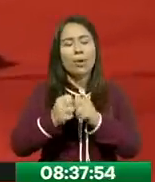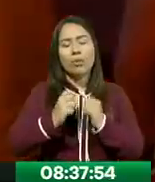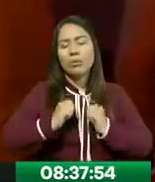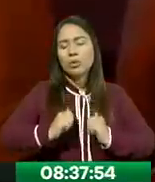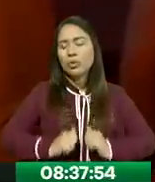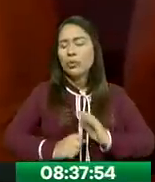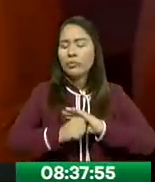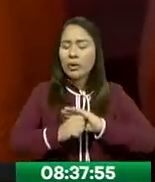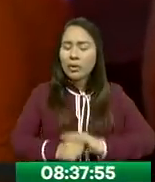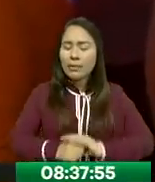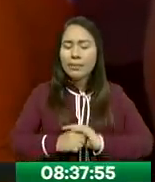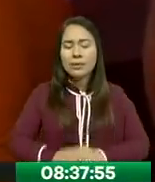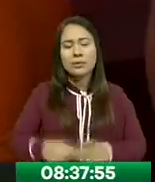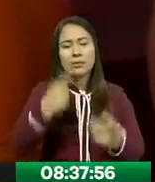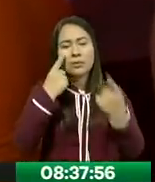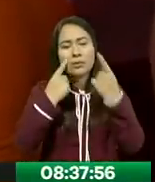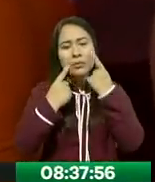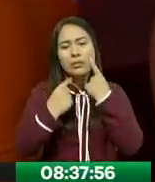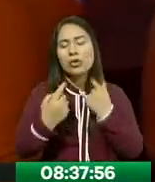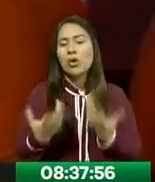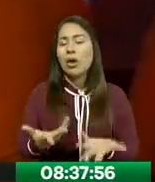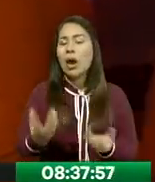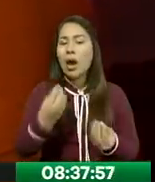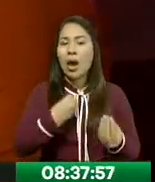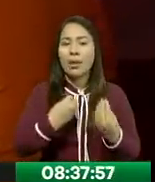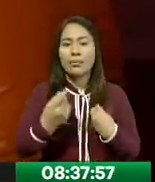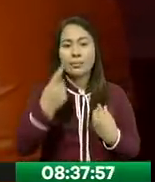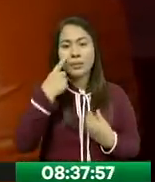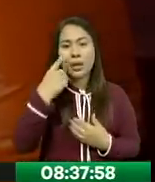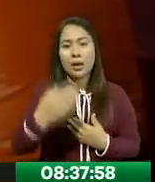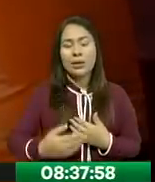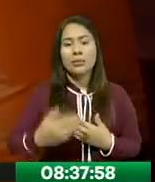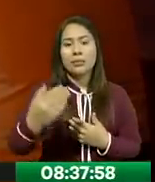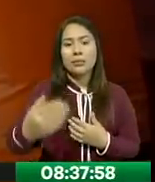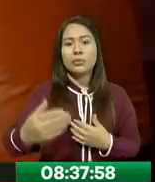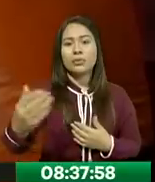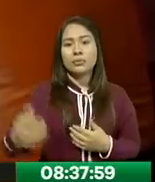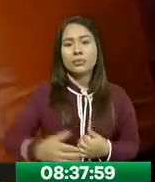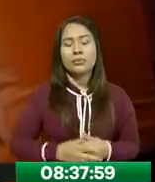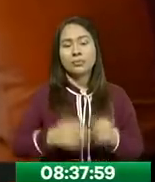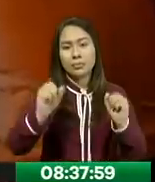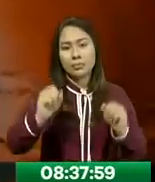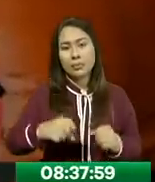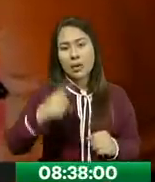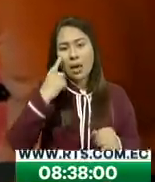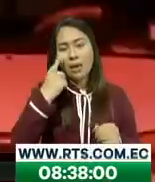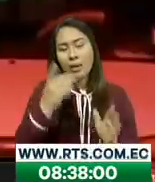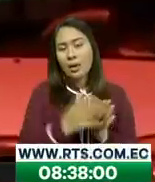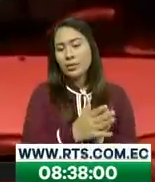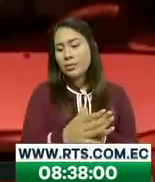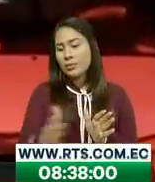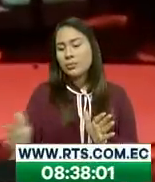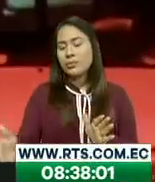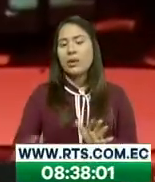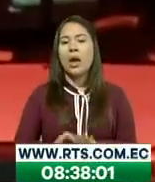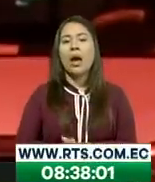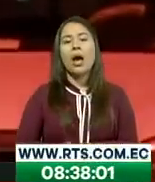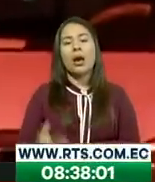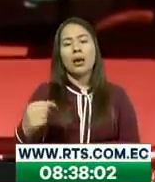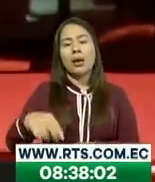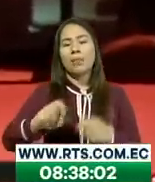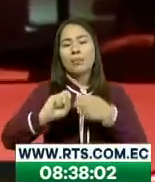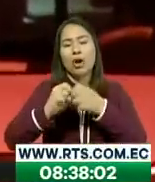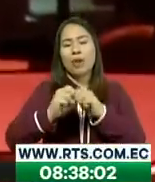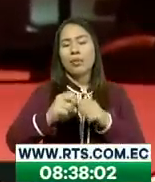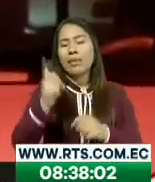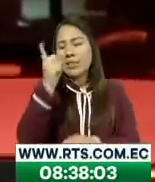depresión. Las razones que tuvo al parecer se las llevó a la tumba, ya que nadie logró definir con exactitud qué generó esta